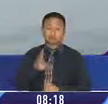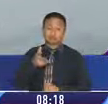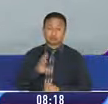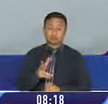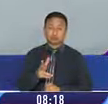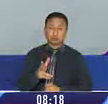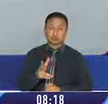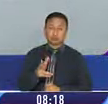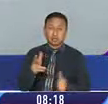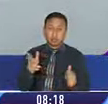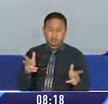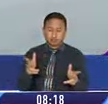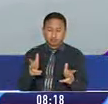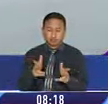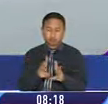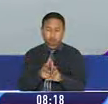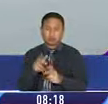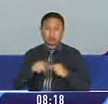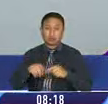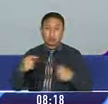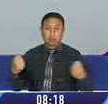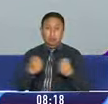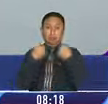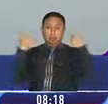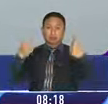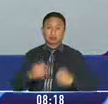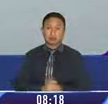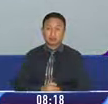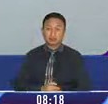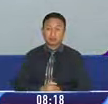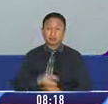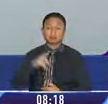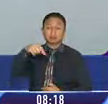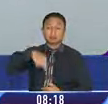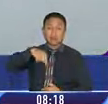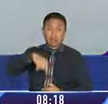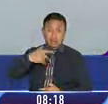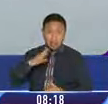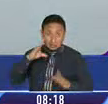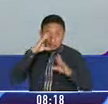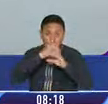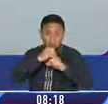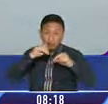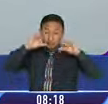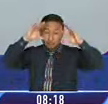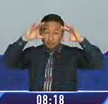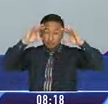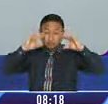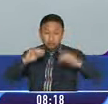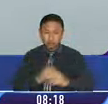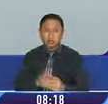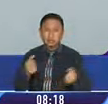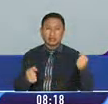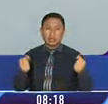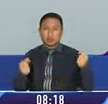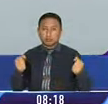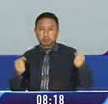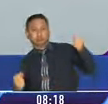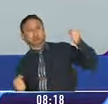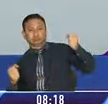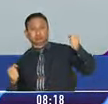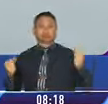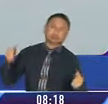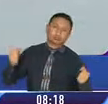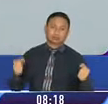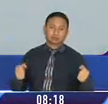pasen uno junto a otro y van chocándolos muchas veces. Aquí mismo en las noches, cuando hay neblina, los carros se han visto hundidos.